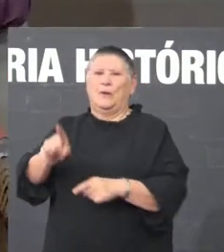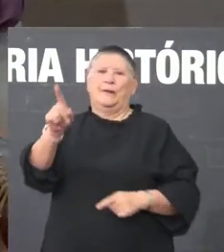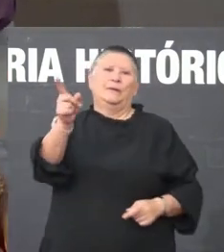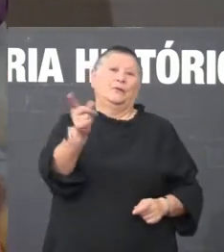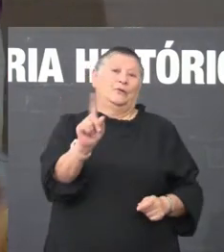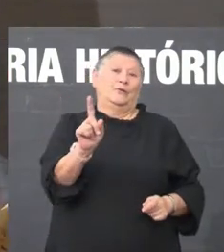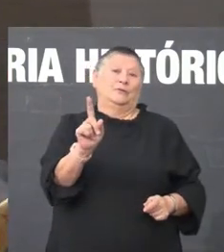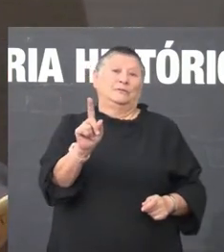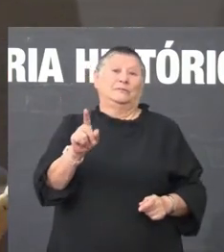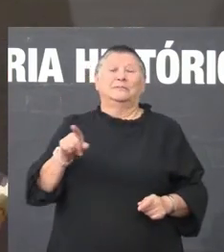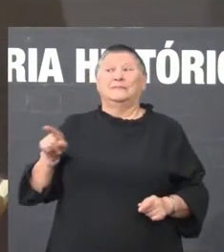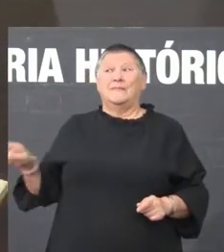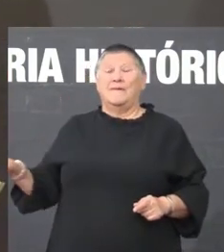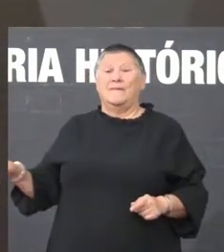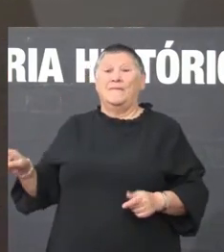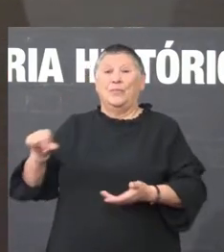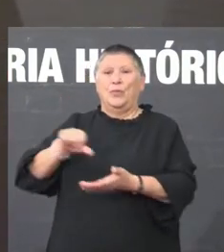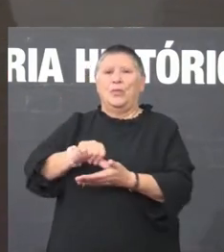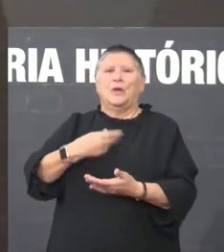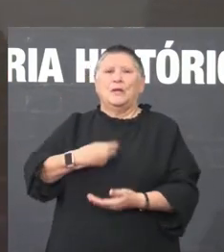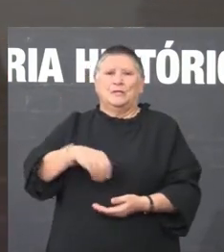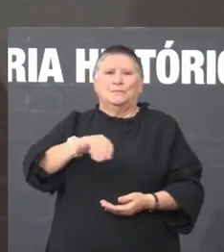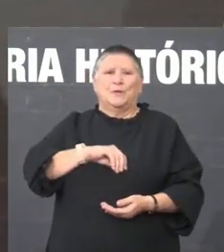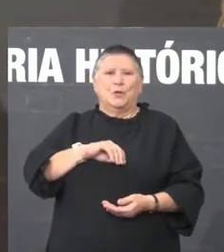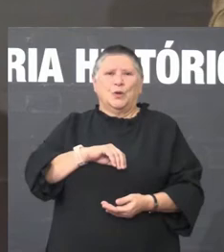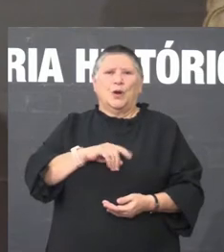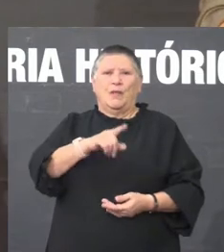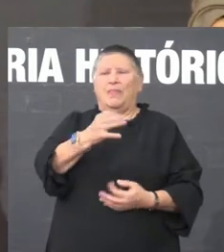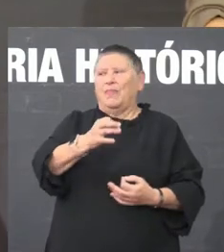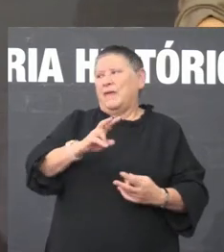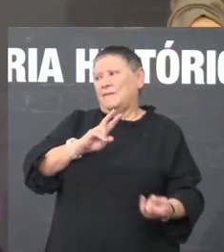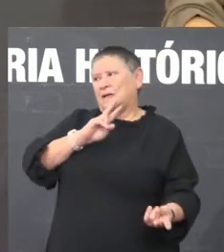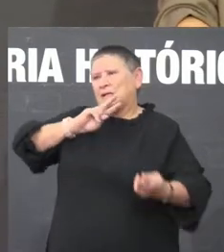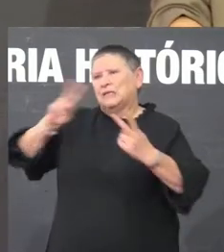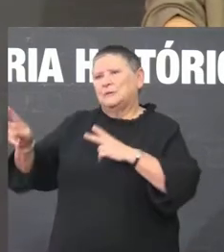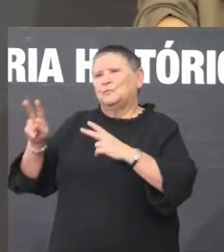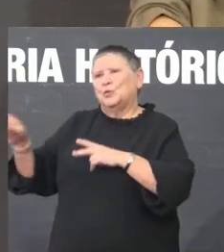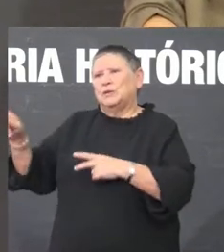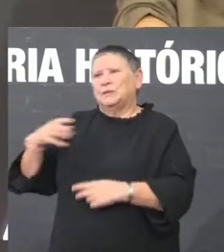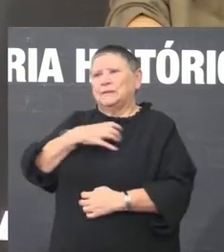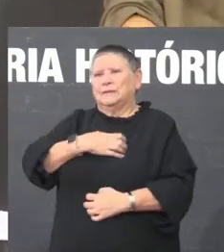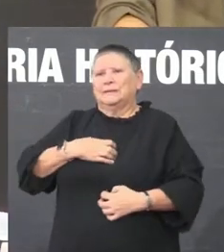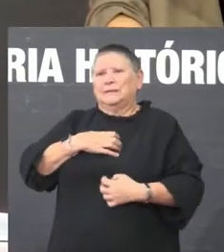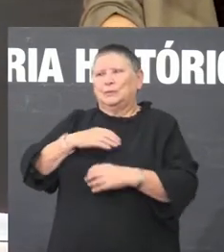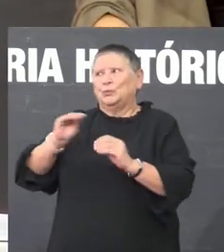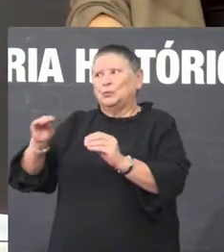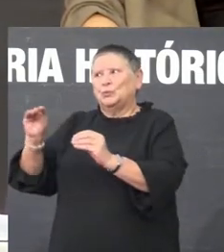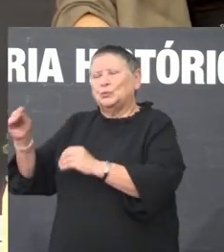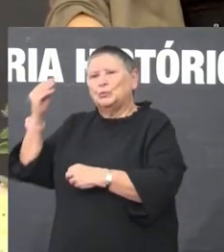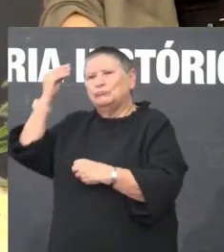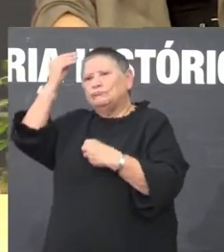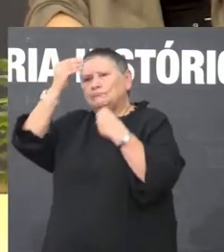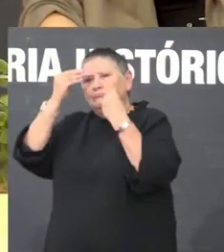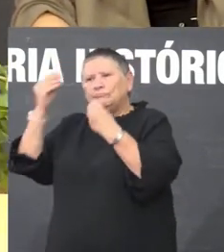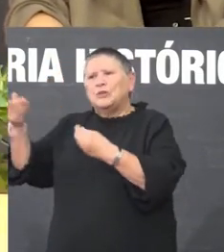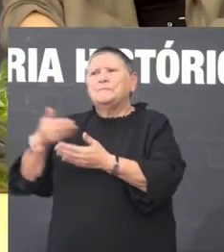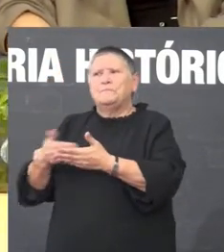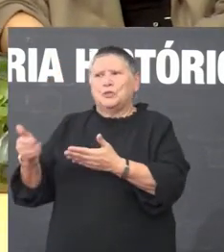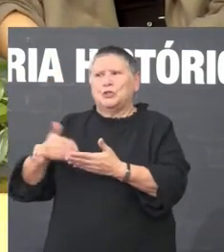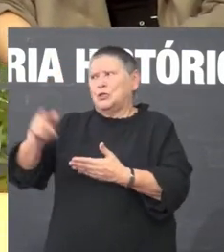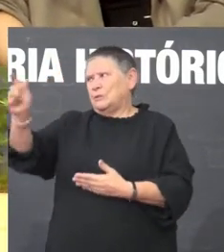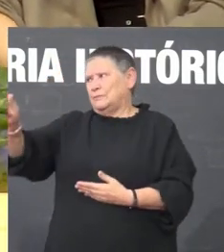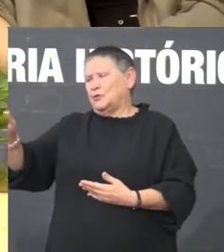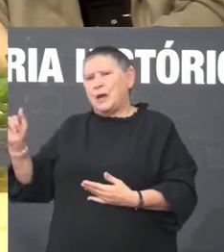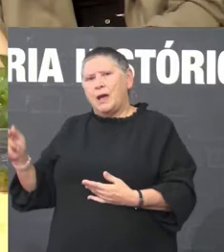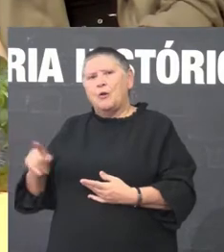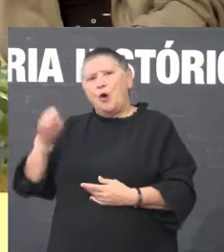son ciudadanos españoles, tendrían que intentar dar respuestas también a esas inquietudes de esos millones de personas, pues